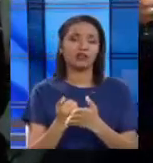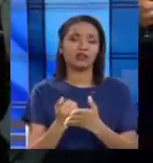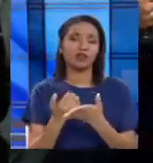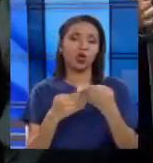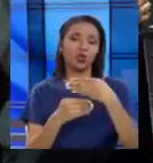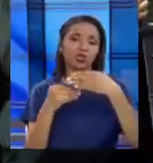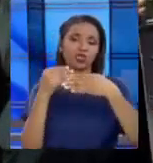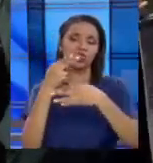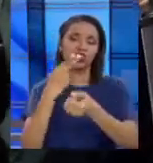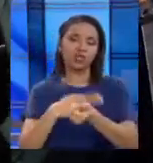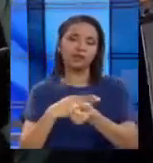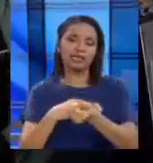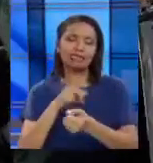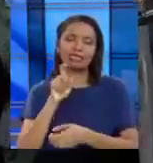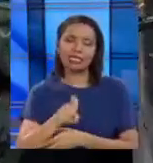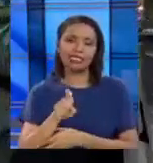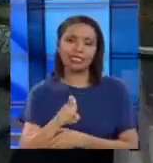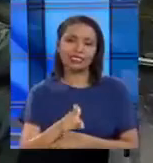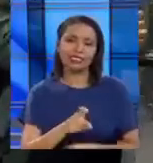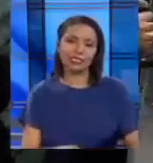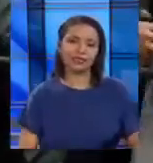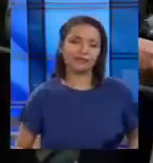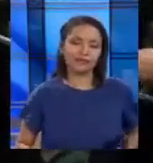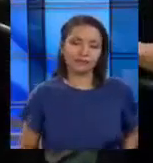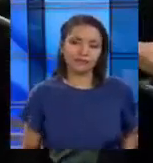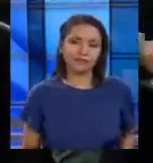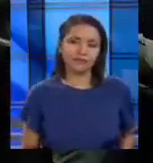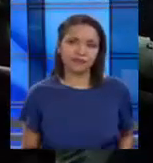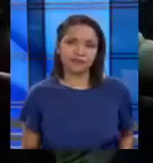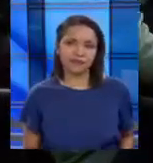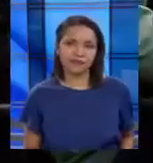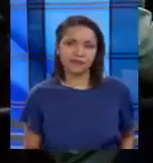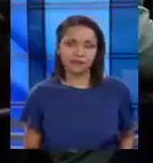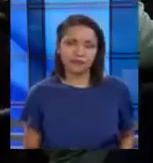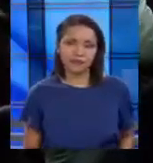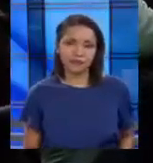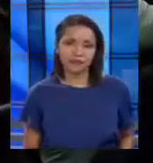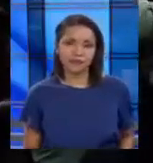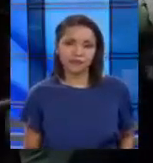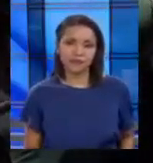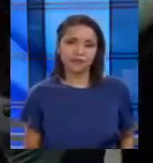del Hospital Manuel Amador Guerrero, entre otras demandas. Gretel, retorno contigo. Buena tarde.